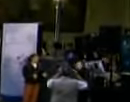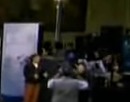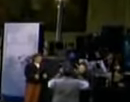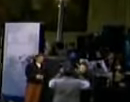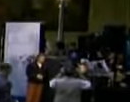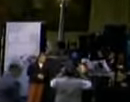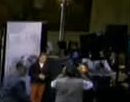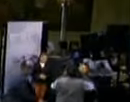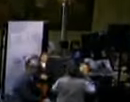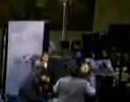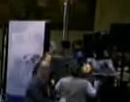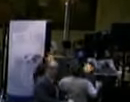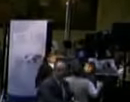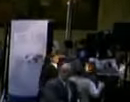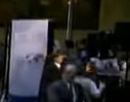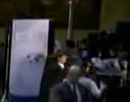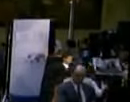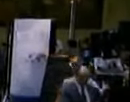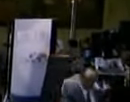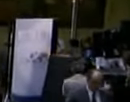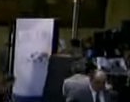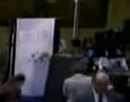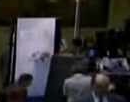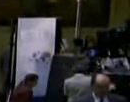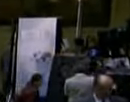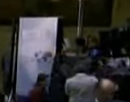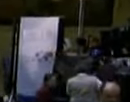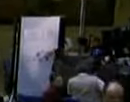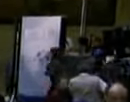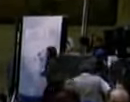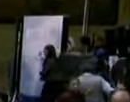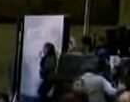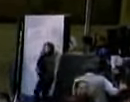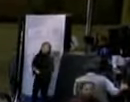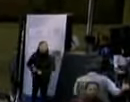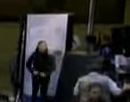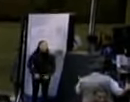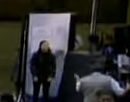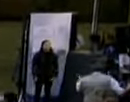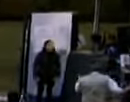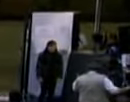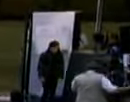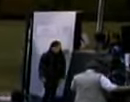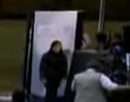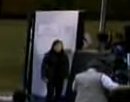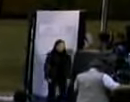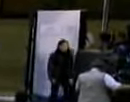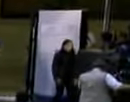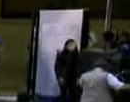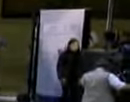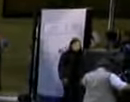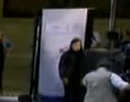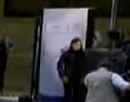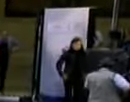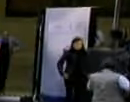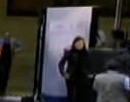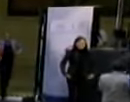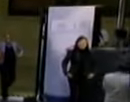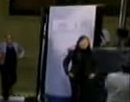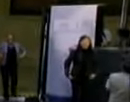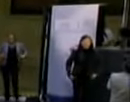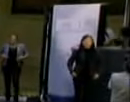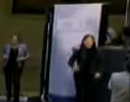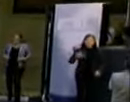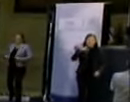por compartirnos todo lo que hacen, también el mismo cónsul Sada, todo lo que hacen los consulados, verdaderamente un